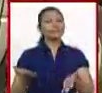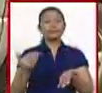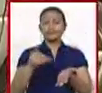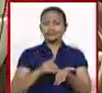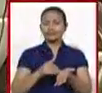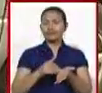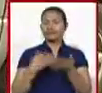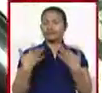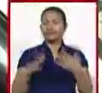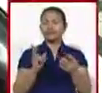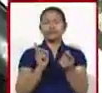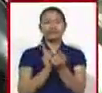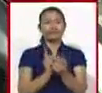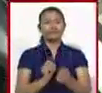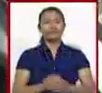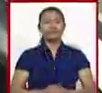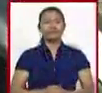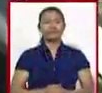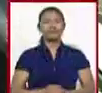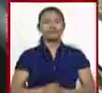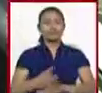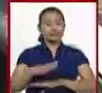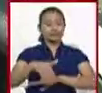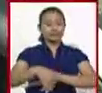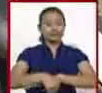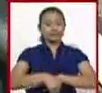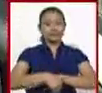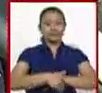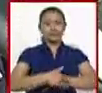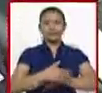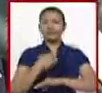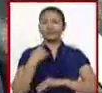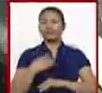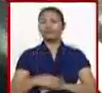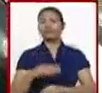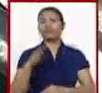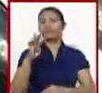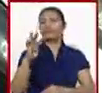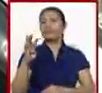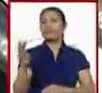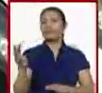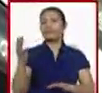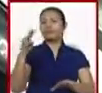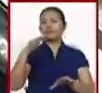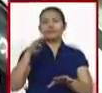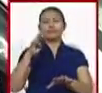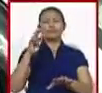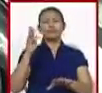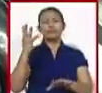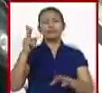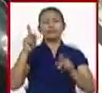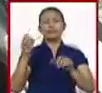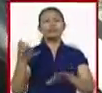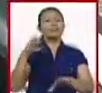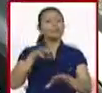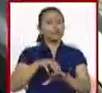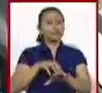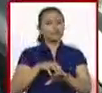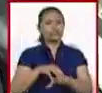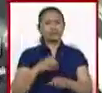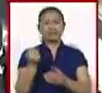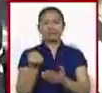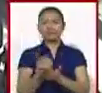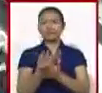volvió a tenerlo en sus manos. Hace en la noche, alcé 4 pasajeros, eran 2 jóvenes y 2 señoritas aquí de la